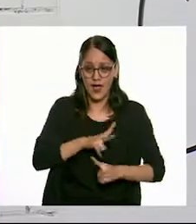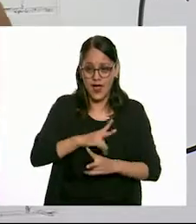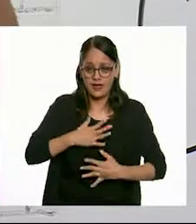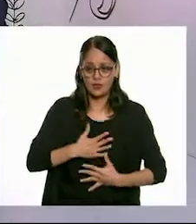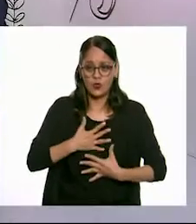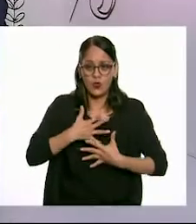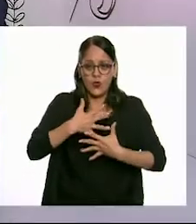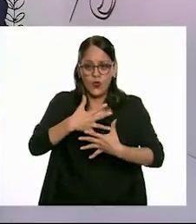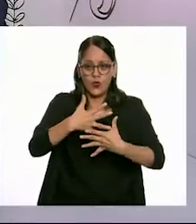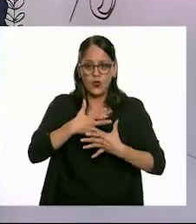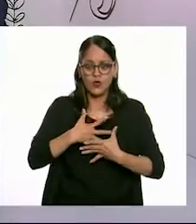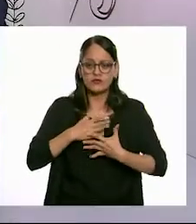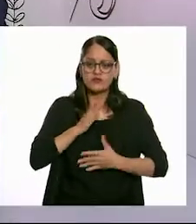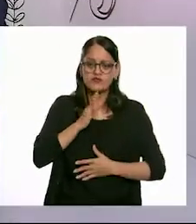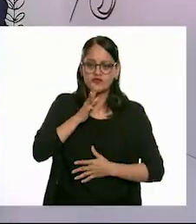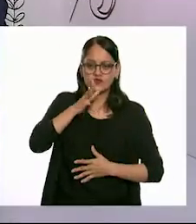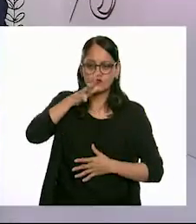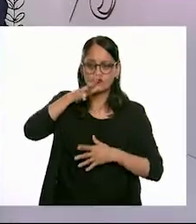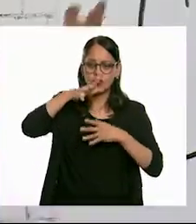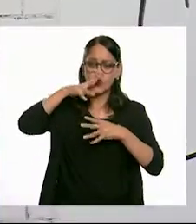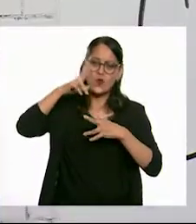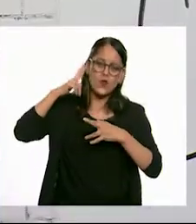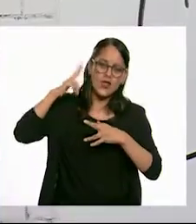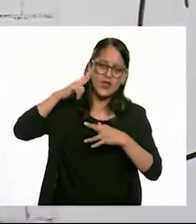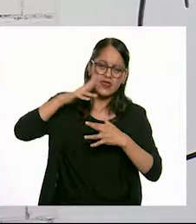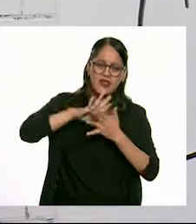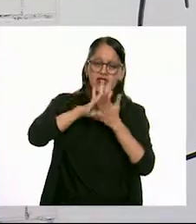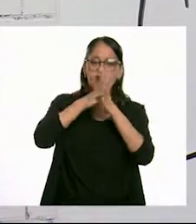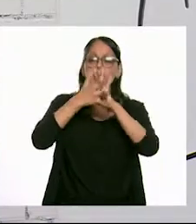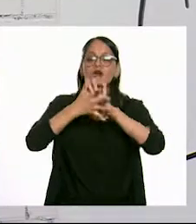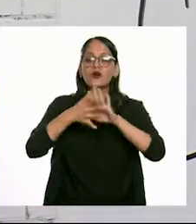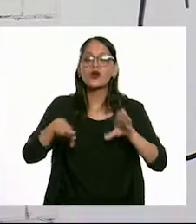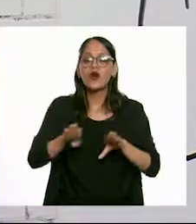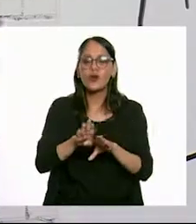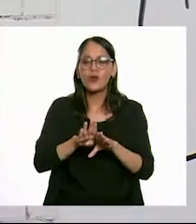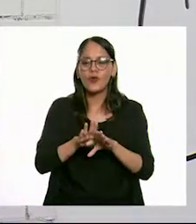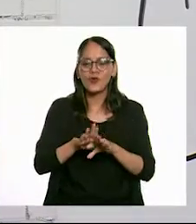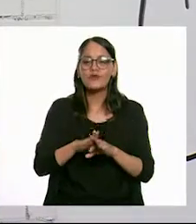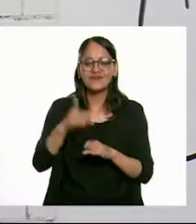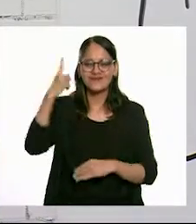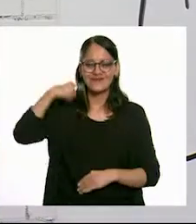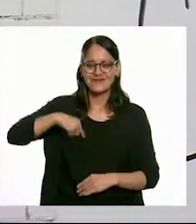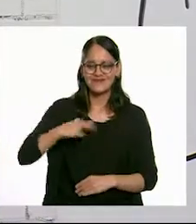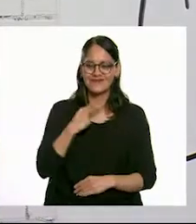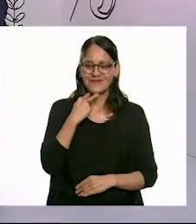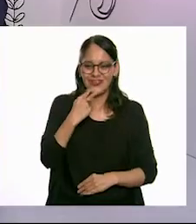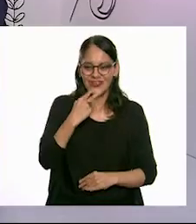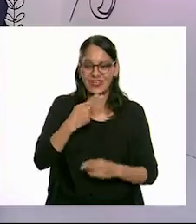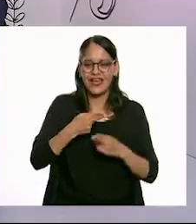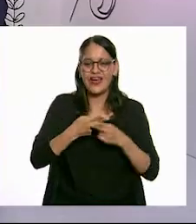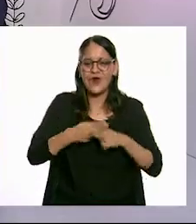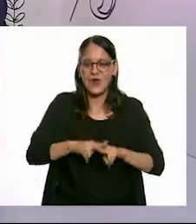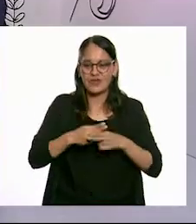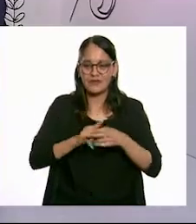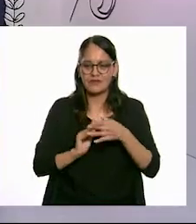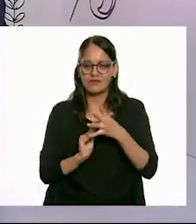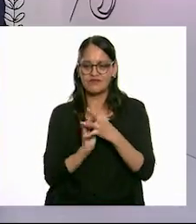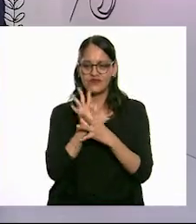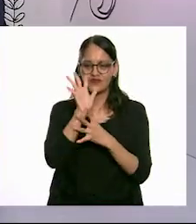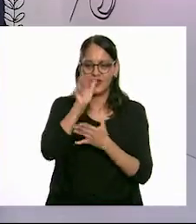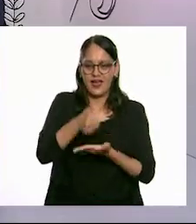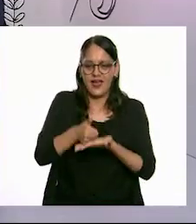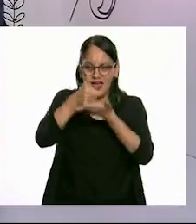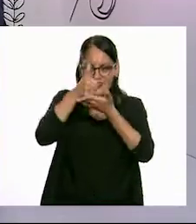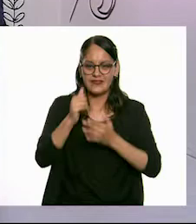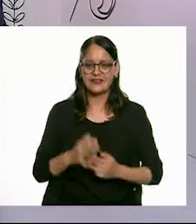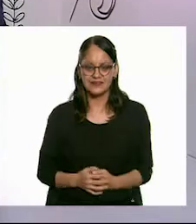las cuerdas resuena y sale a través de nuestras bocinas integradas, que son nuestros huesos. Maravilloso. ¿Nos acompañas